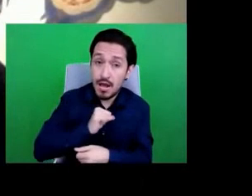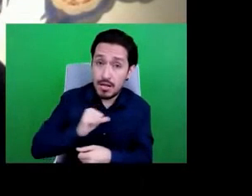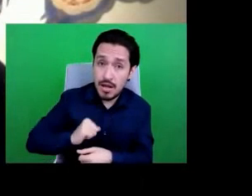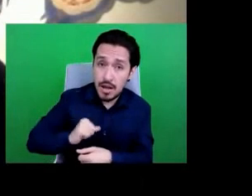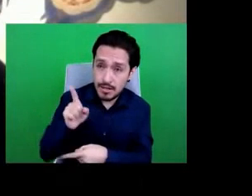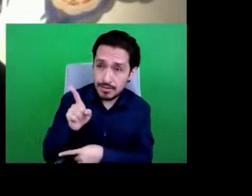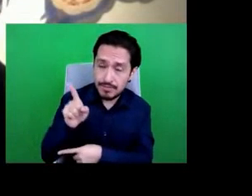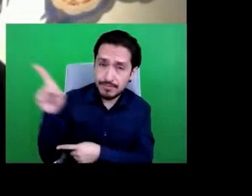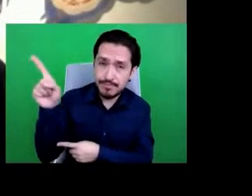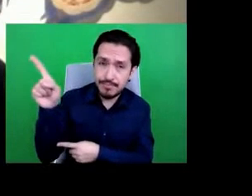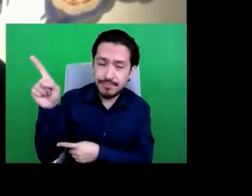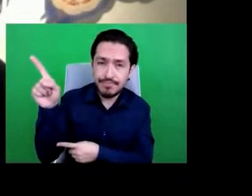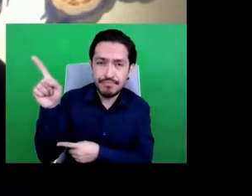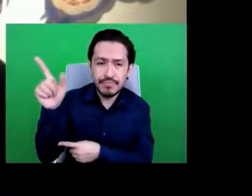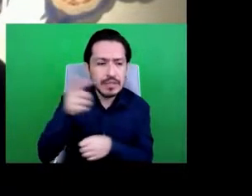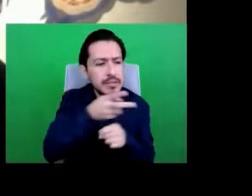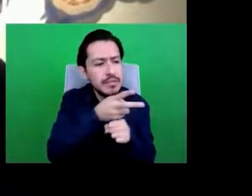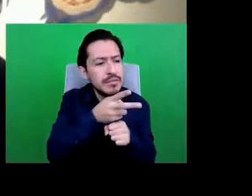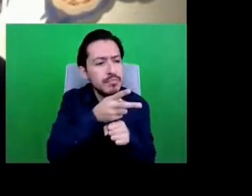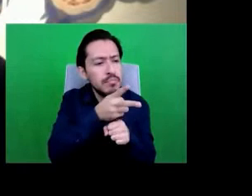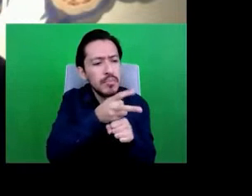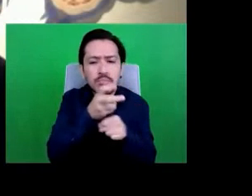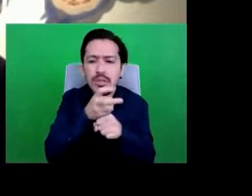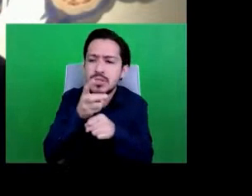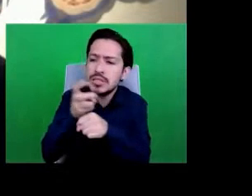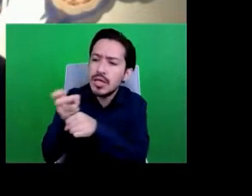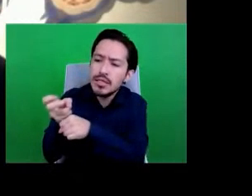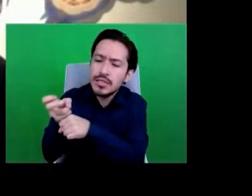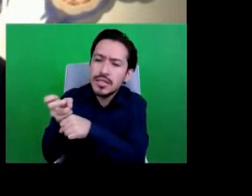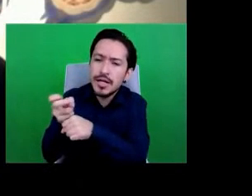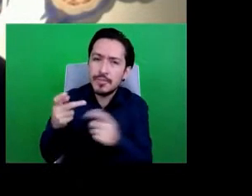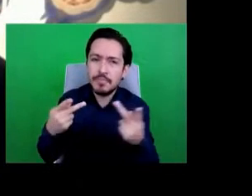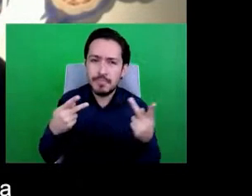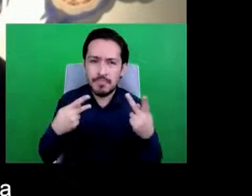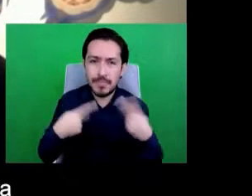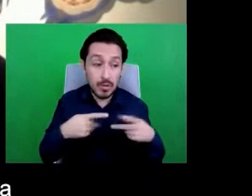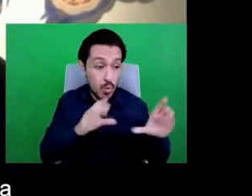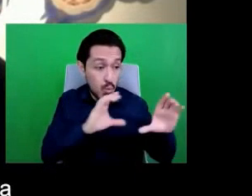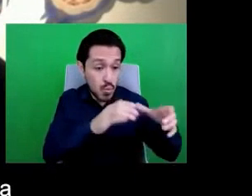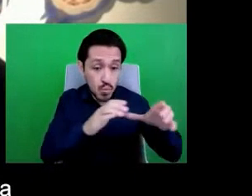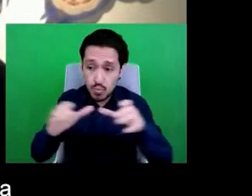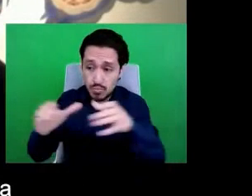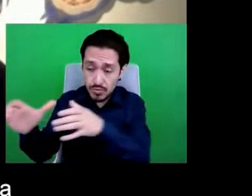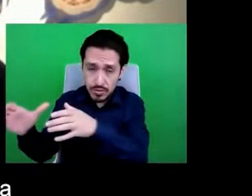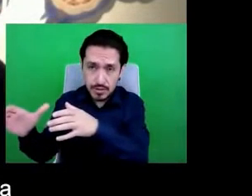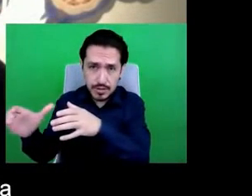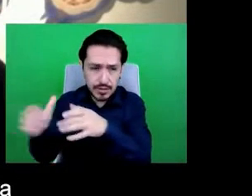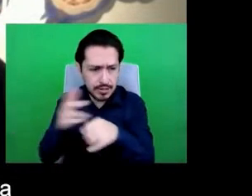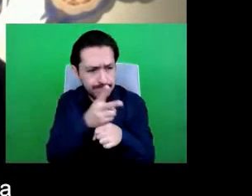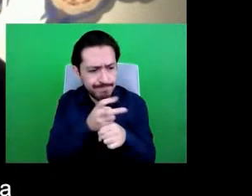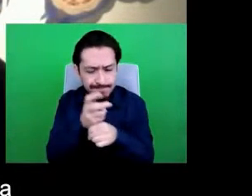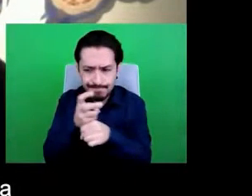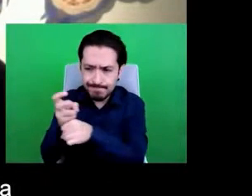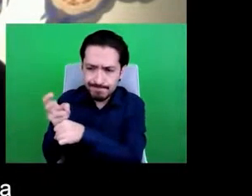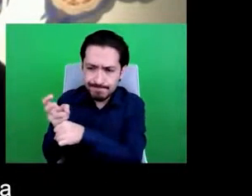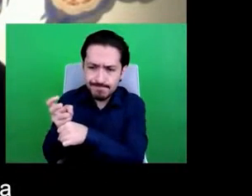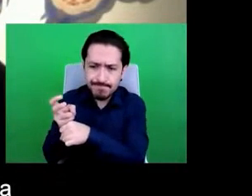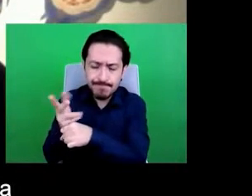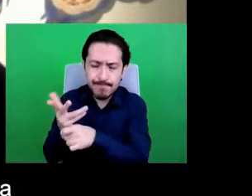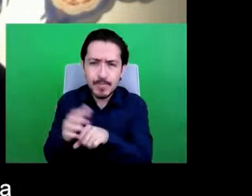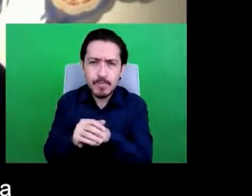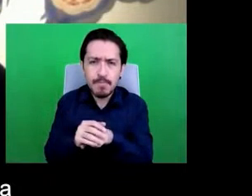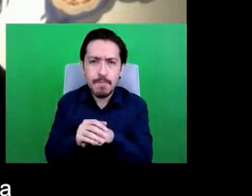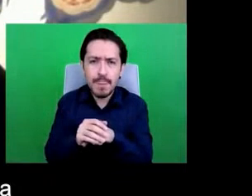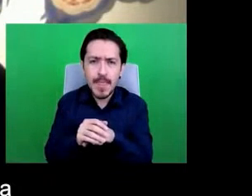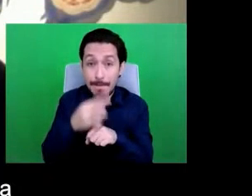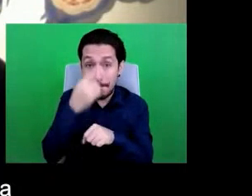invita a las personas en diferentes comunidades a que identifiquen alguna amenidad o alguna persona